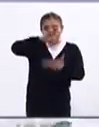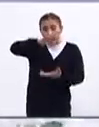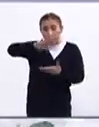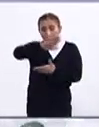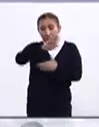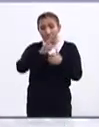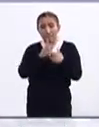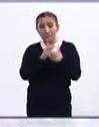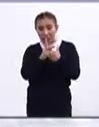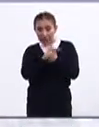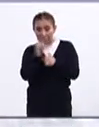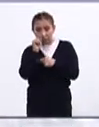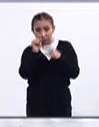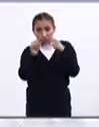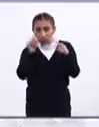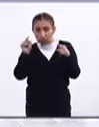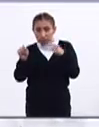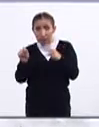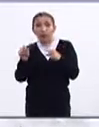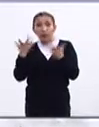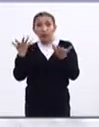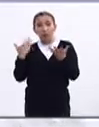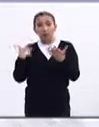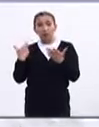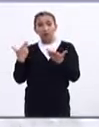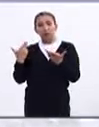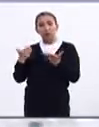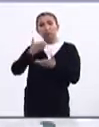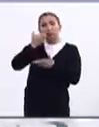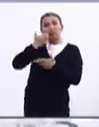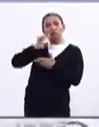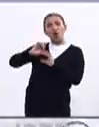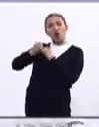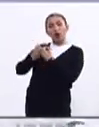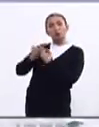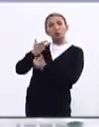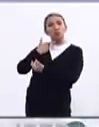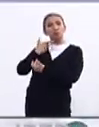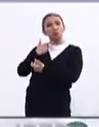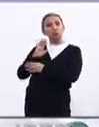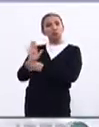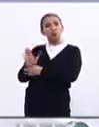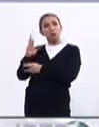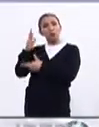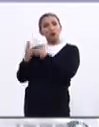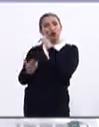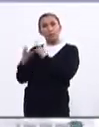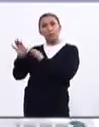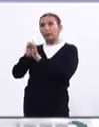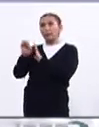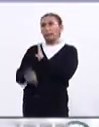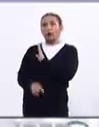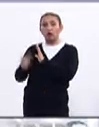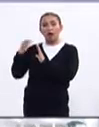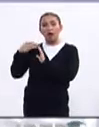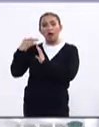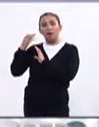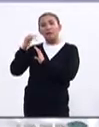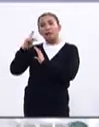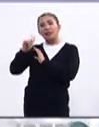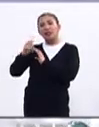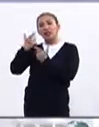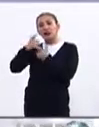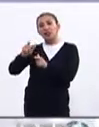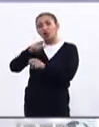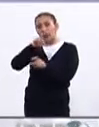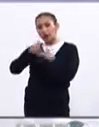parte de los países herederos de organizaciones revolucionarias como el Frente Farabundo Martí de